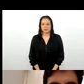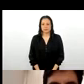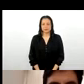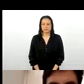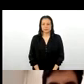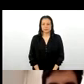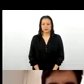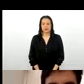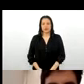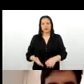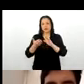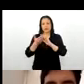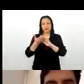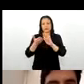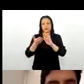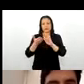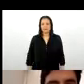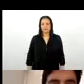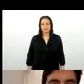Disculpen, voy a tener que hacer un corte.